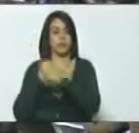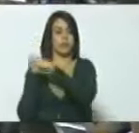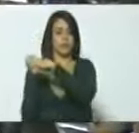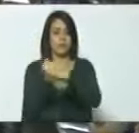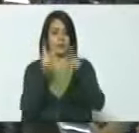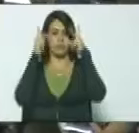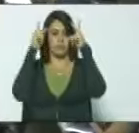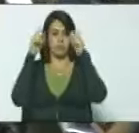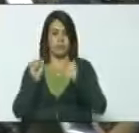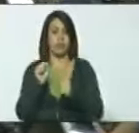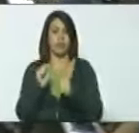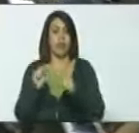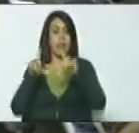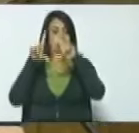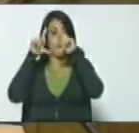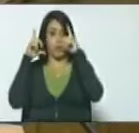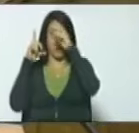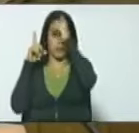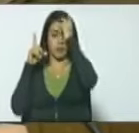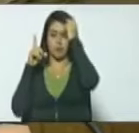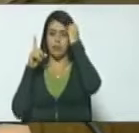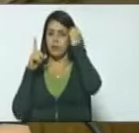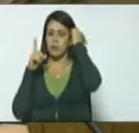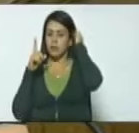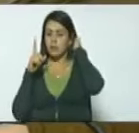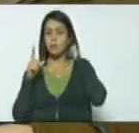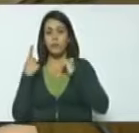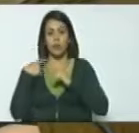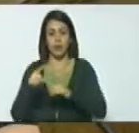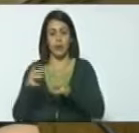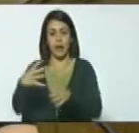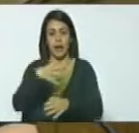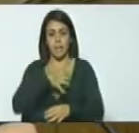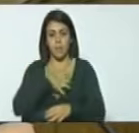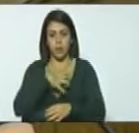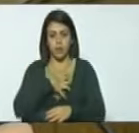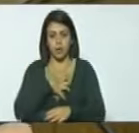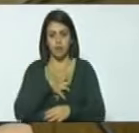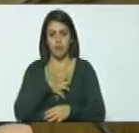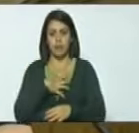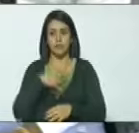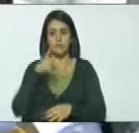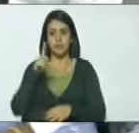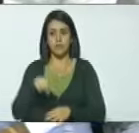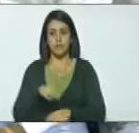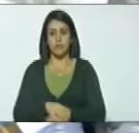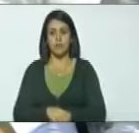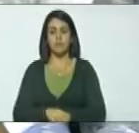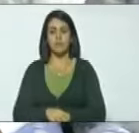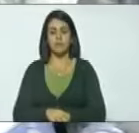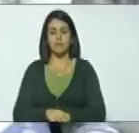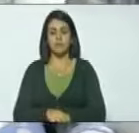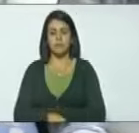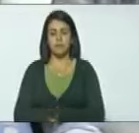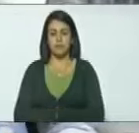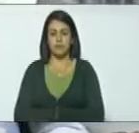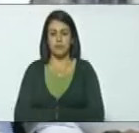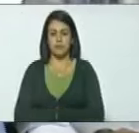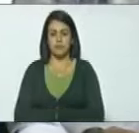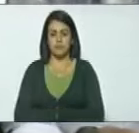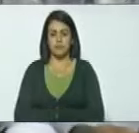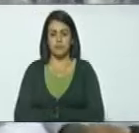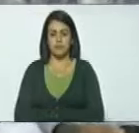béisbol profesional Los Tiburones de La Guaira por haberse coronado campeones de la...